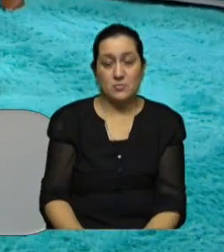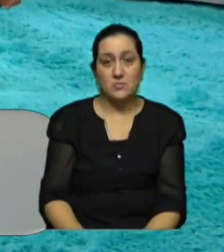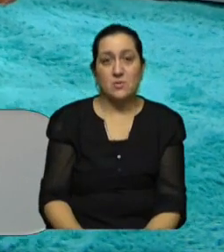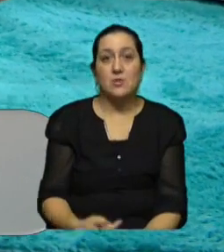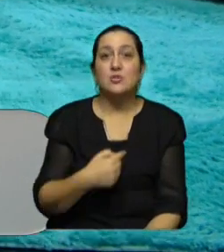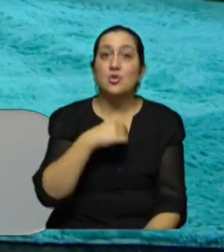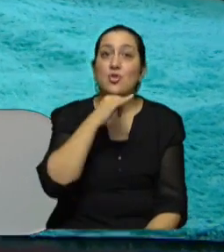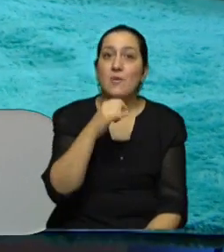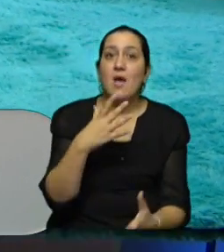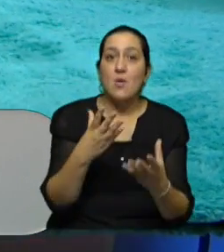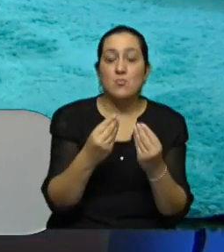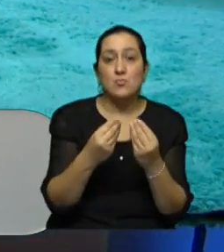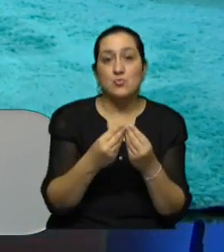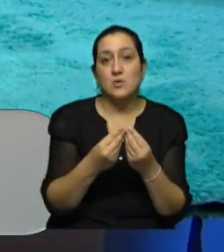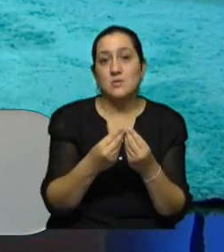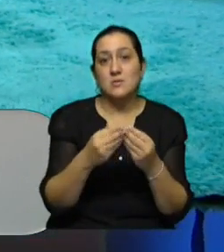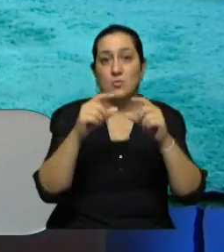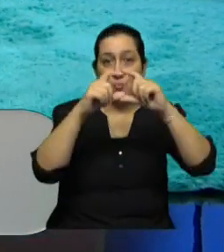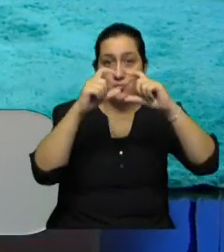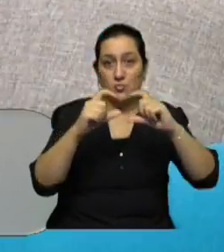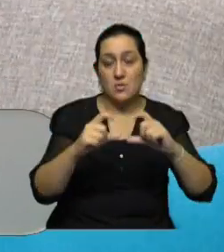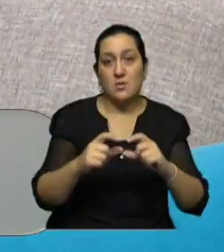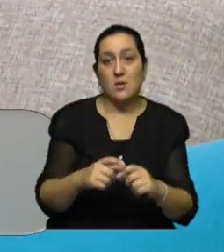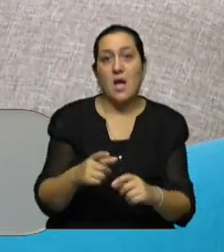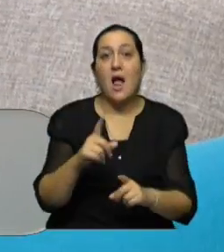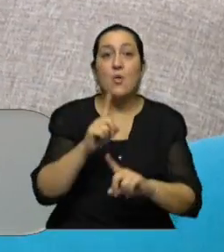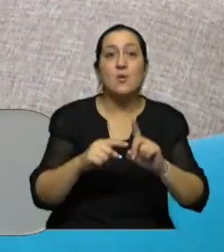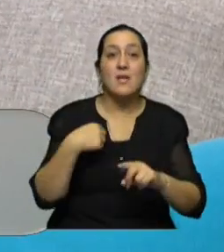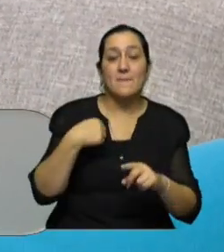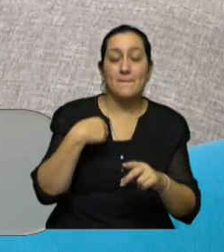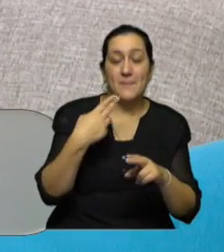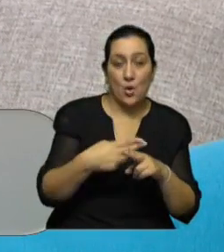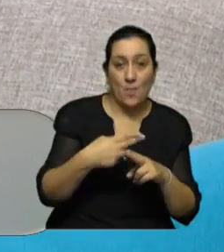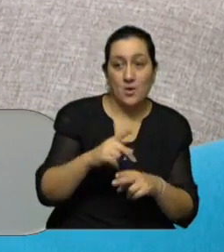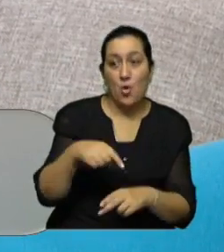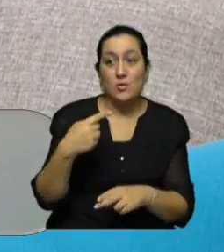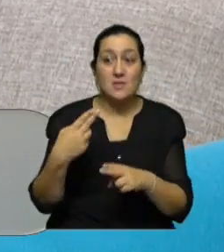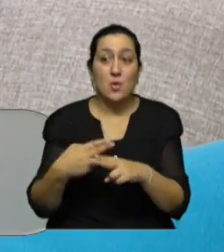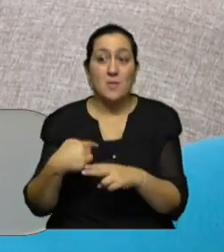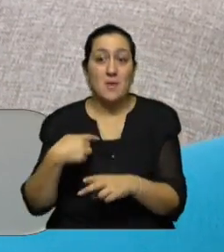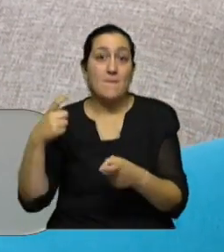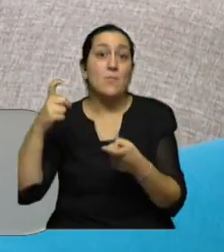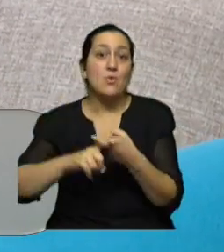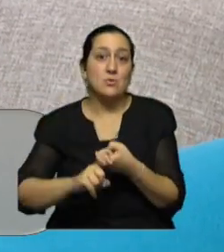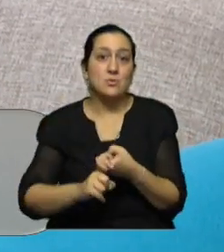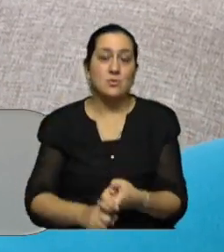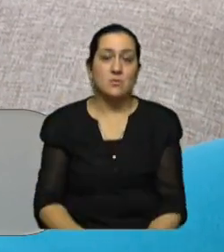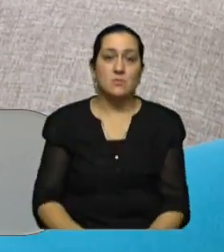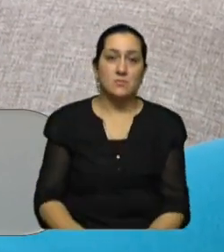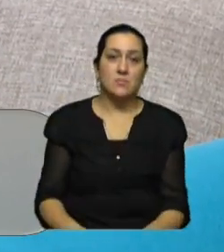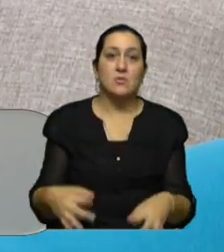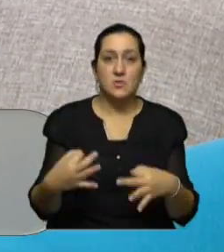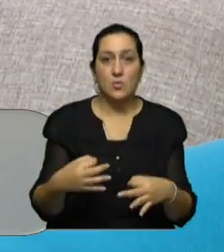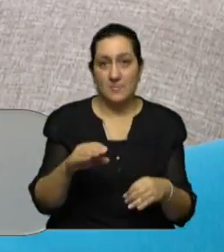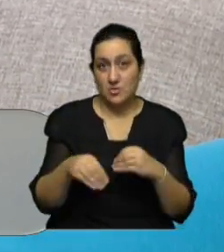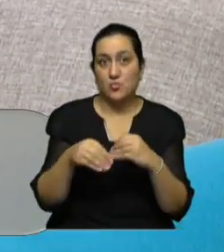otro día, tenemos muchas cuentas, como vieron ahí, entonces sumarlas, sí. Algunas están a nombre de mi marido, algunas están a mi nombre. Pero seguro que vamos más que eso, así que, y